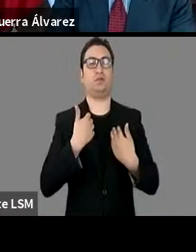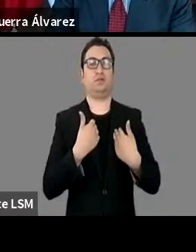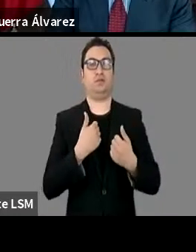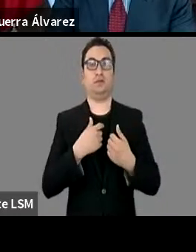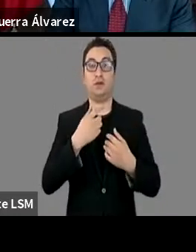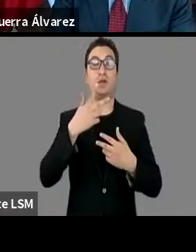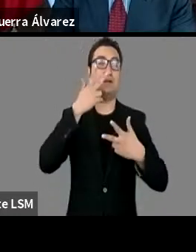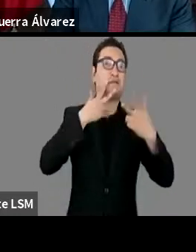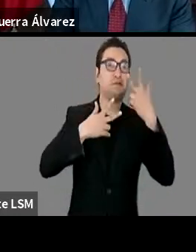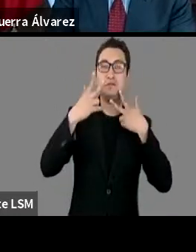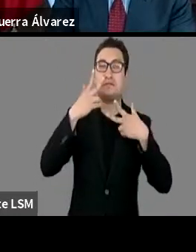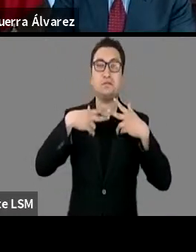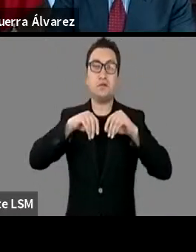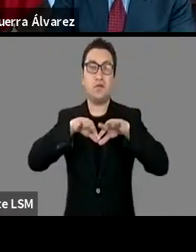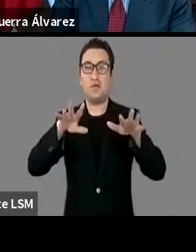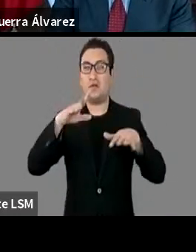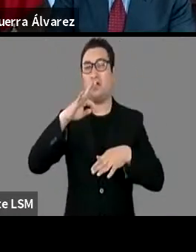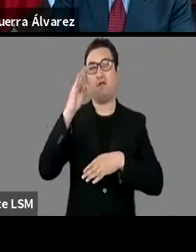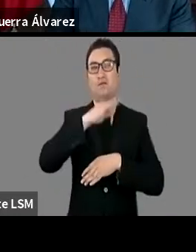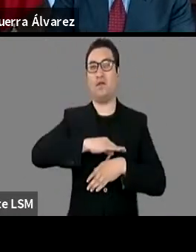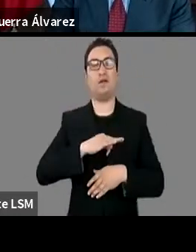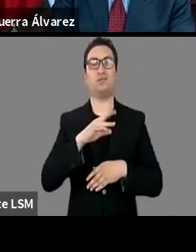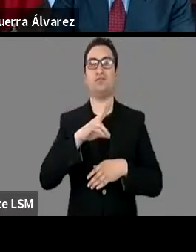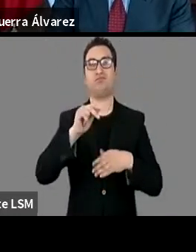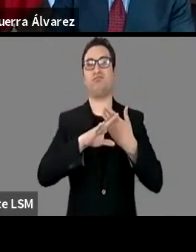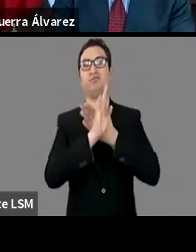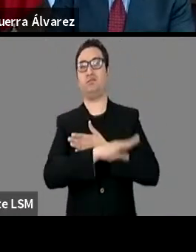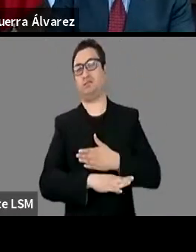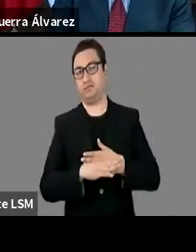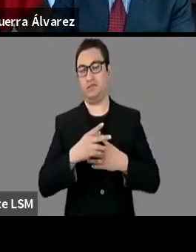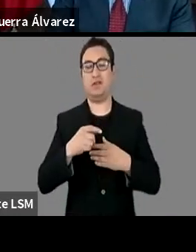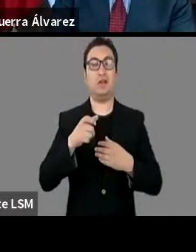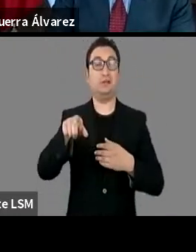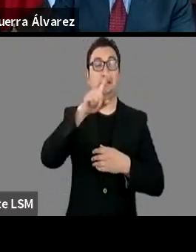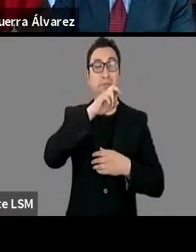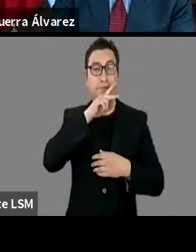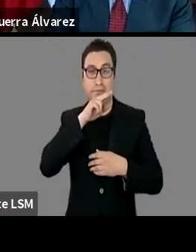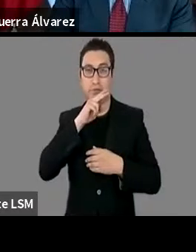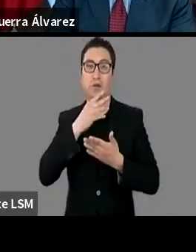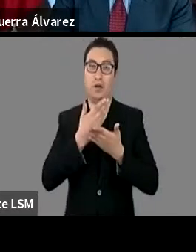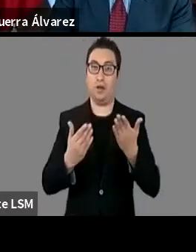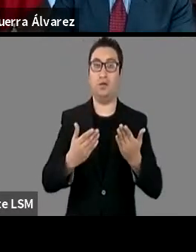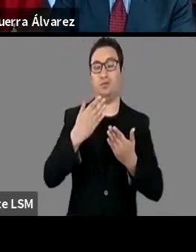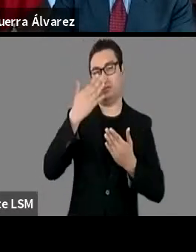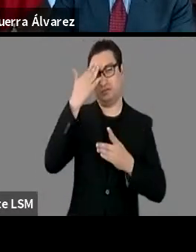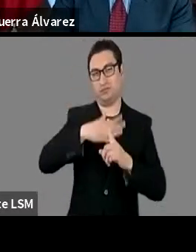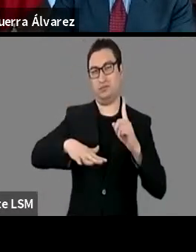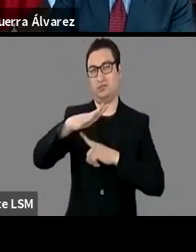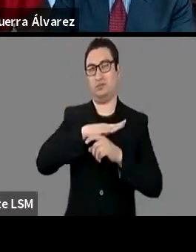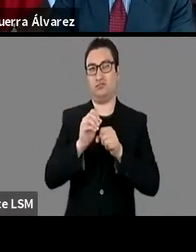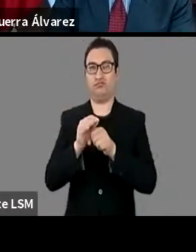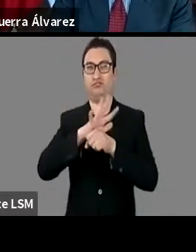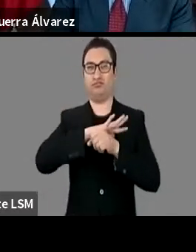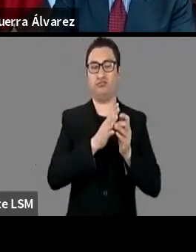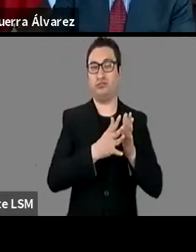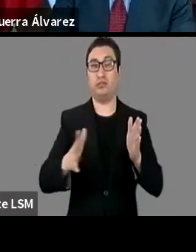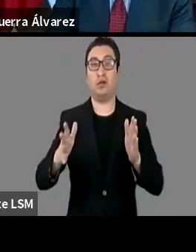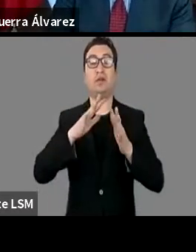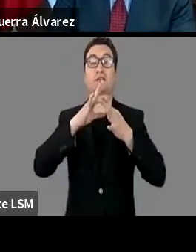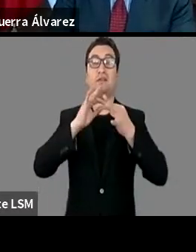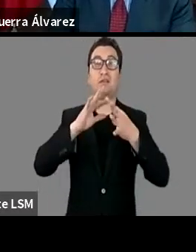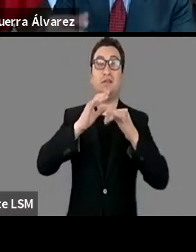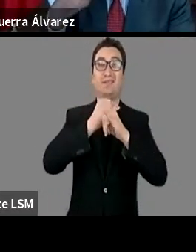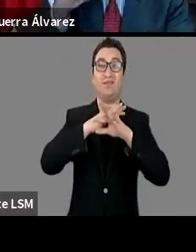de la pandemia, es grave no transparentar la información y es grave que si se transparenta no sea accesible para las personas